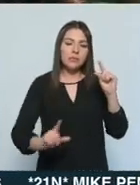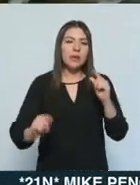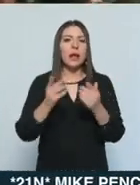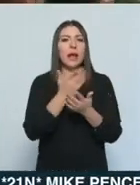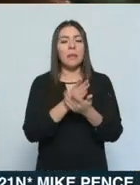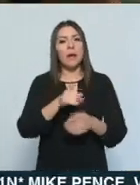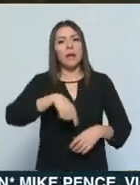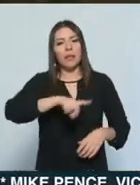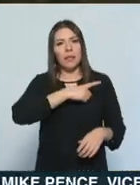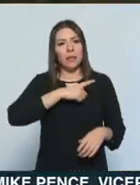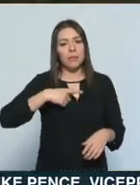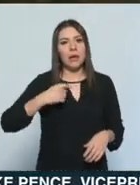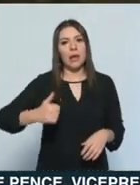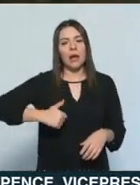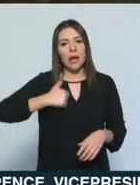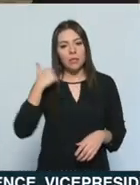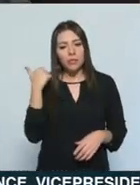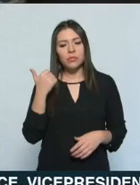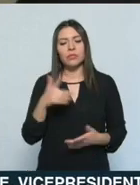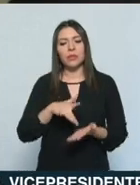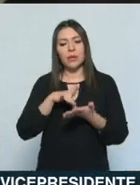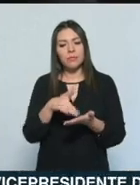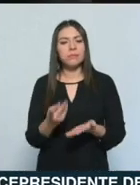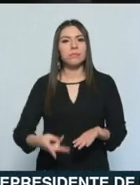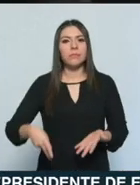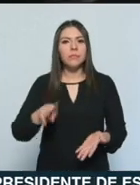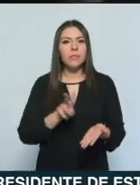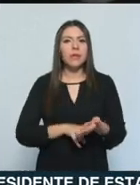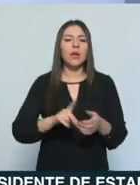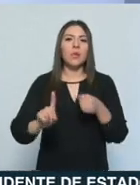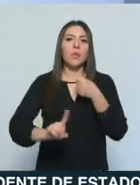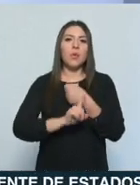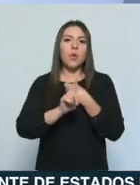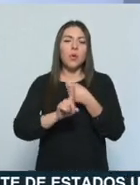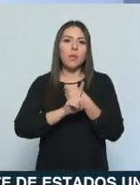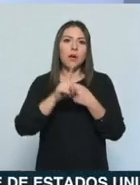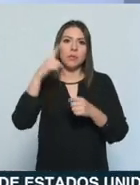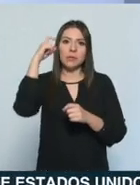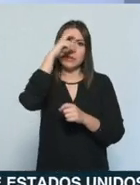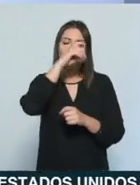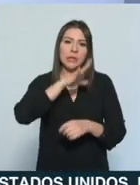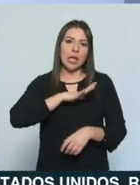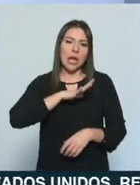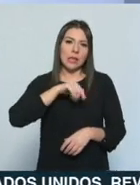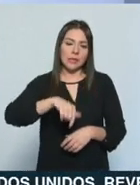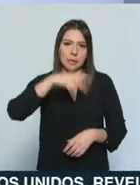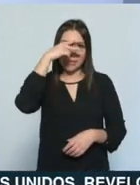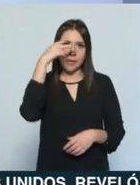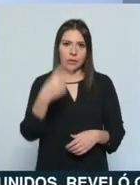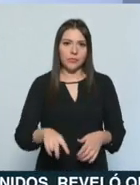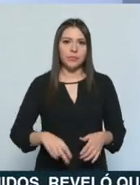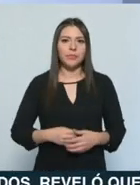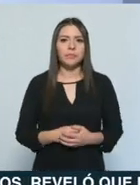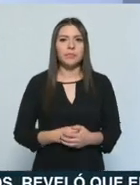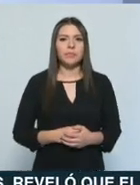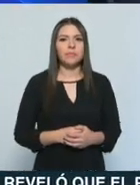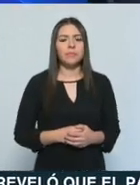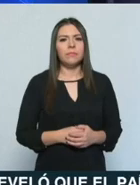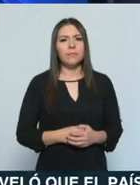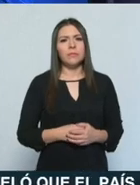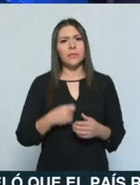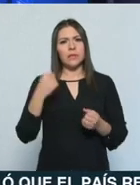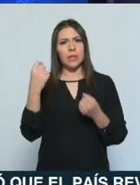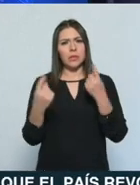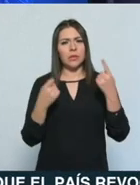más apuntalado, reforzado ante los desafíos que tiene el país. Javier, hay quien menciona, quien incluso se atreve a afirmar que